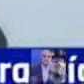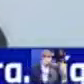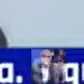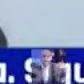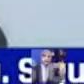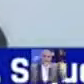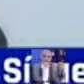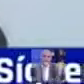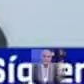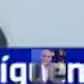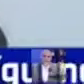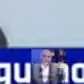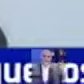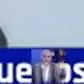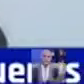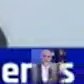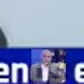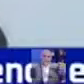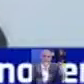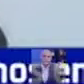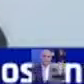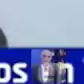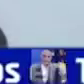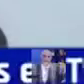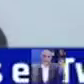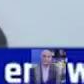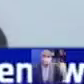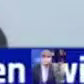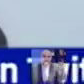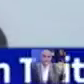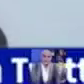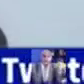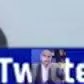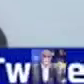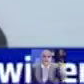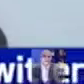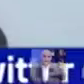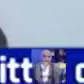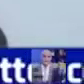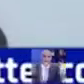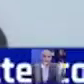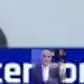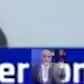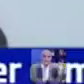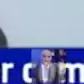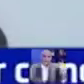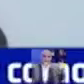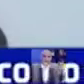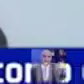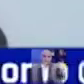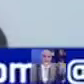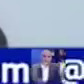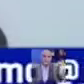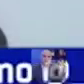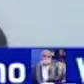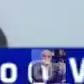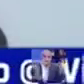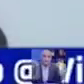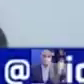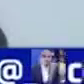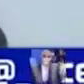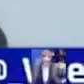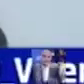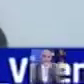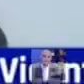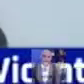duros, querido Vicente, y hay que recordar estos perfiles biográficos que haces tú muy bien en recuperar. ¿Quién es Lili Telles?